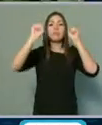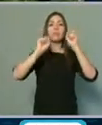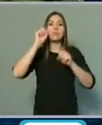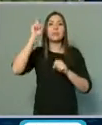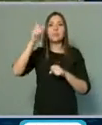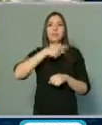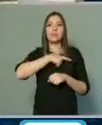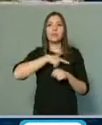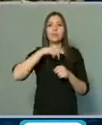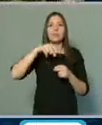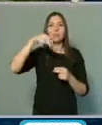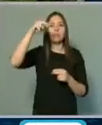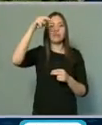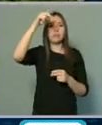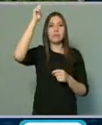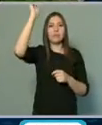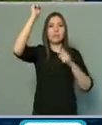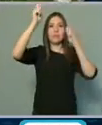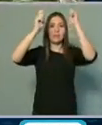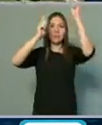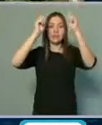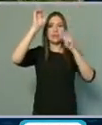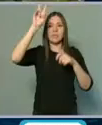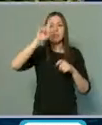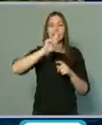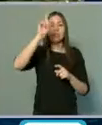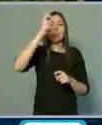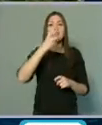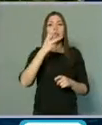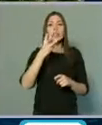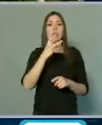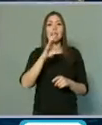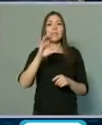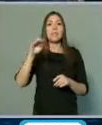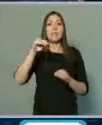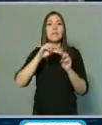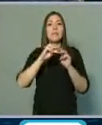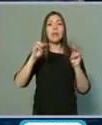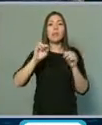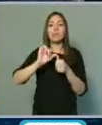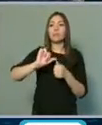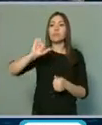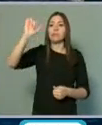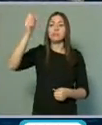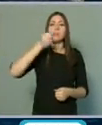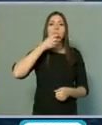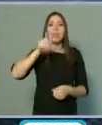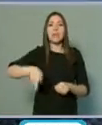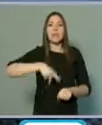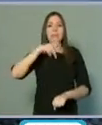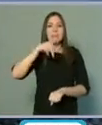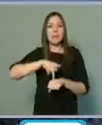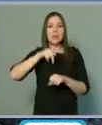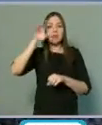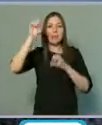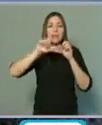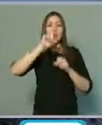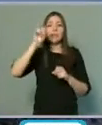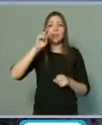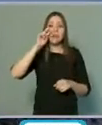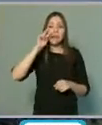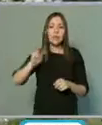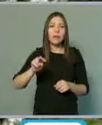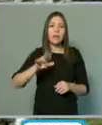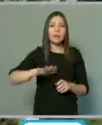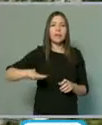Son 300 metros de altura, creo que es una buena escalada. Y bueno, pues la verdad es que es una piedra que se puede ver desde abajo, hermosa,